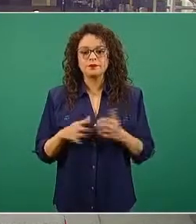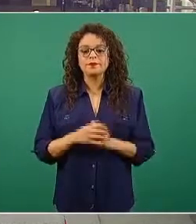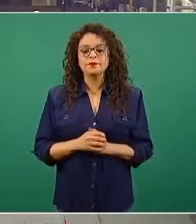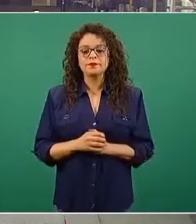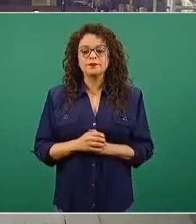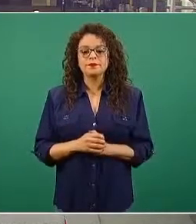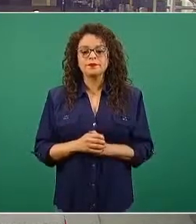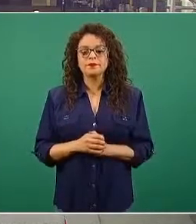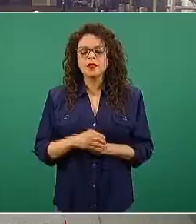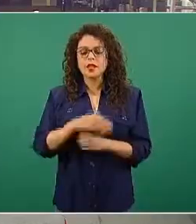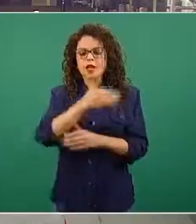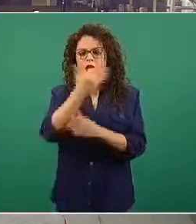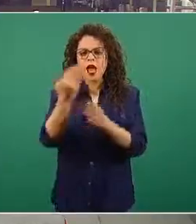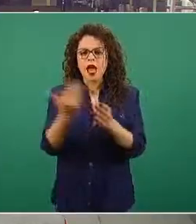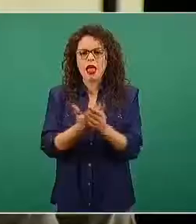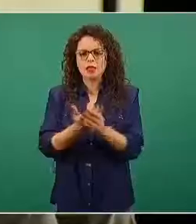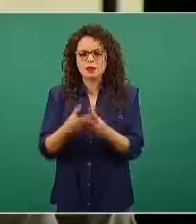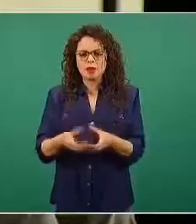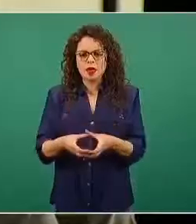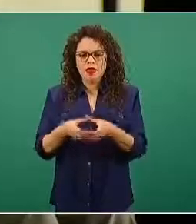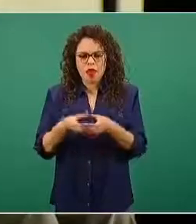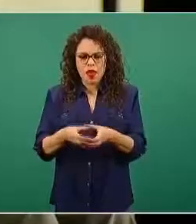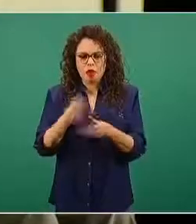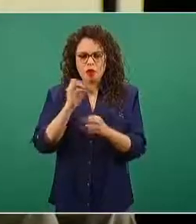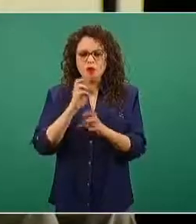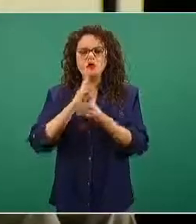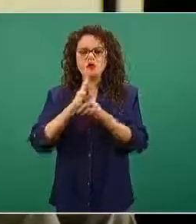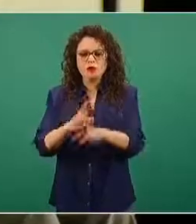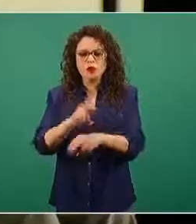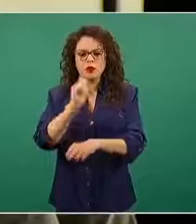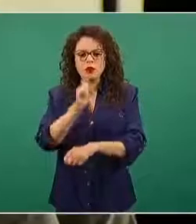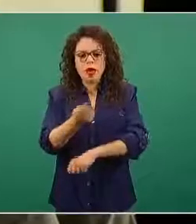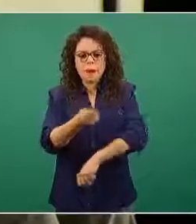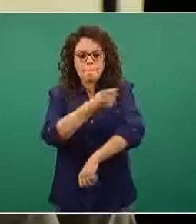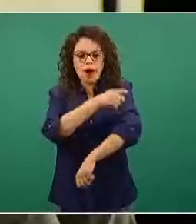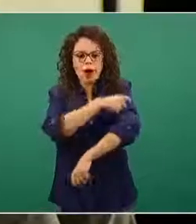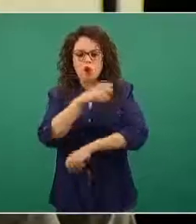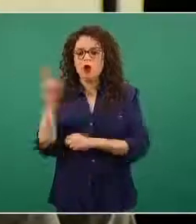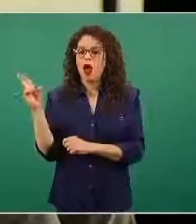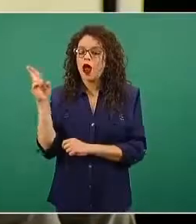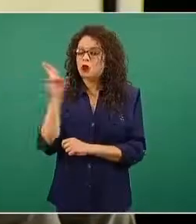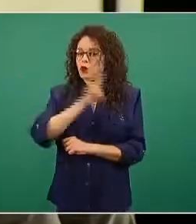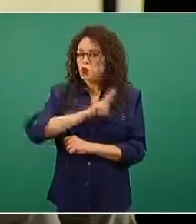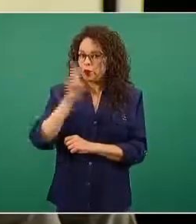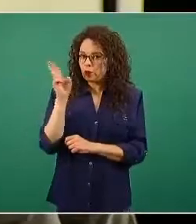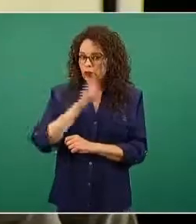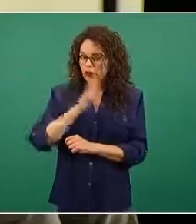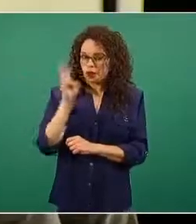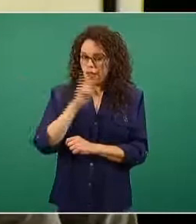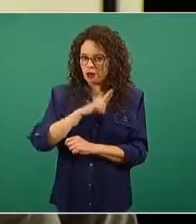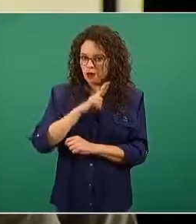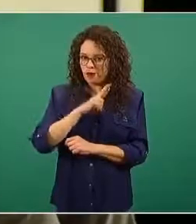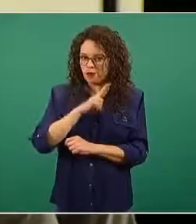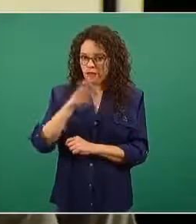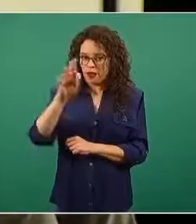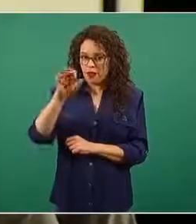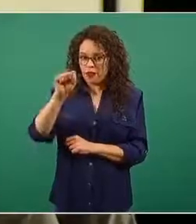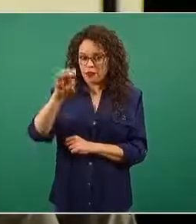el expediente o los resultados de la vacuna rusa, fase